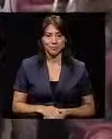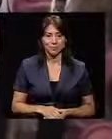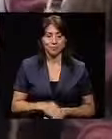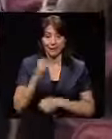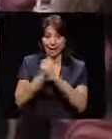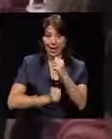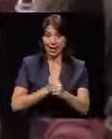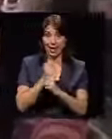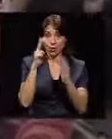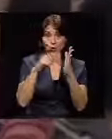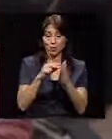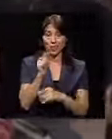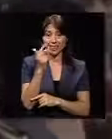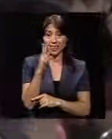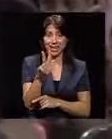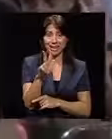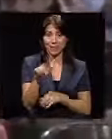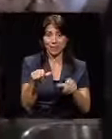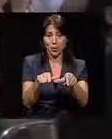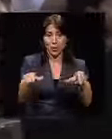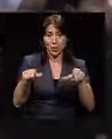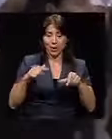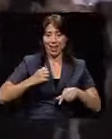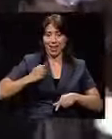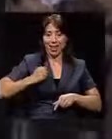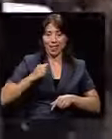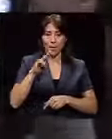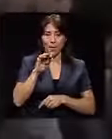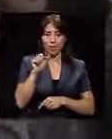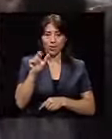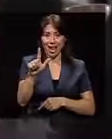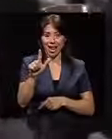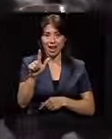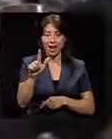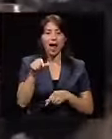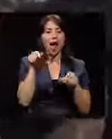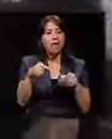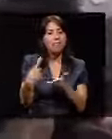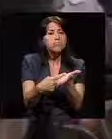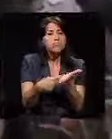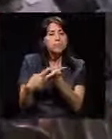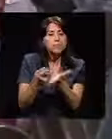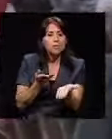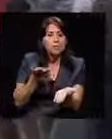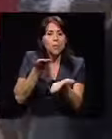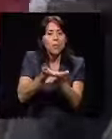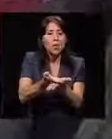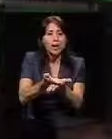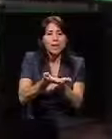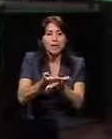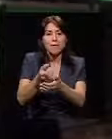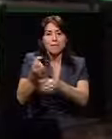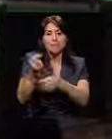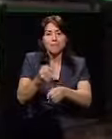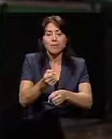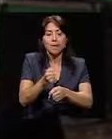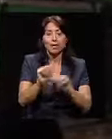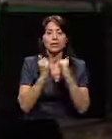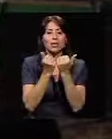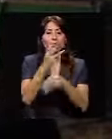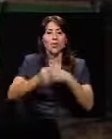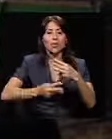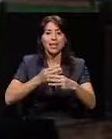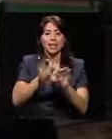En el 2013, en Montreal, Canadá, se propone la conformación de una Asociación Mundial de Intérpretes. En esta